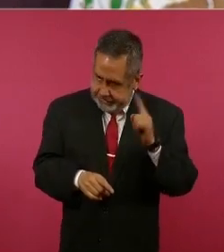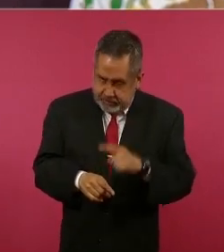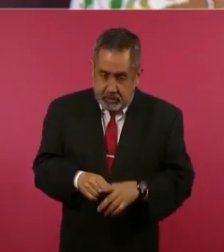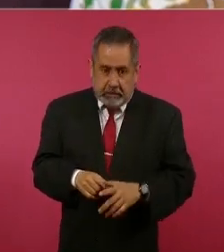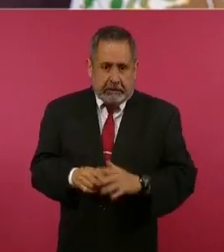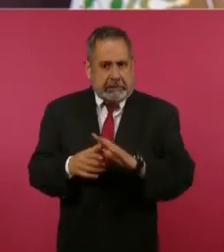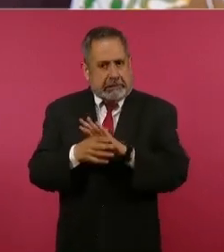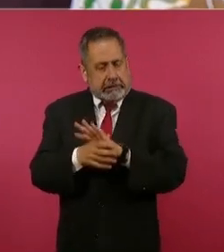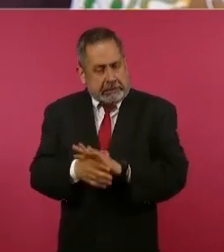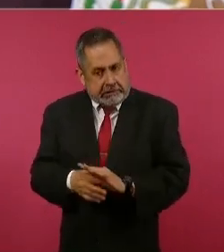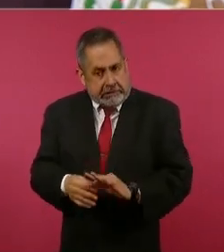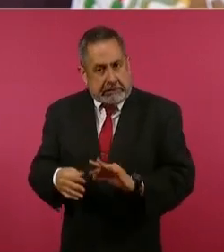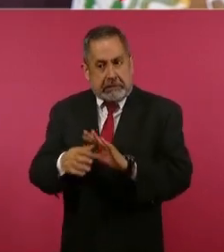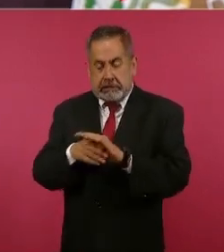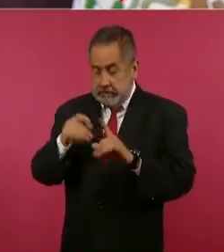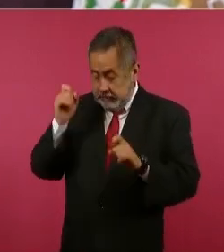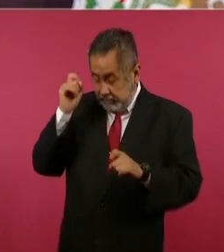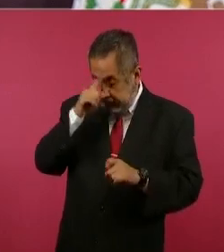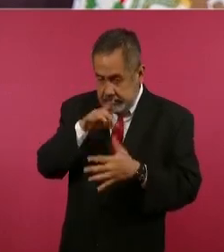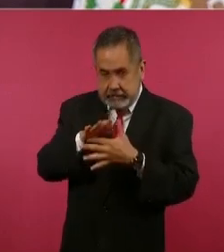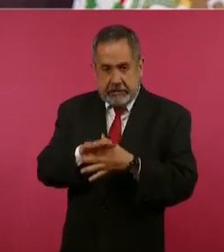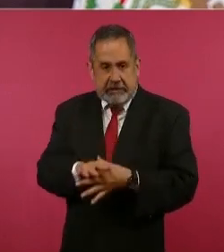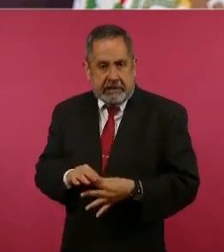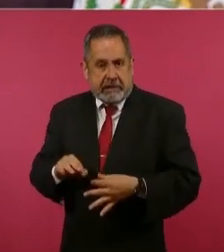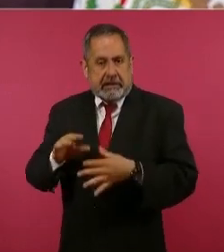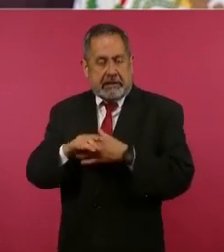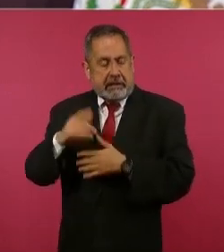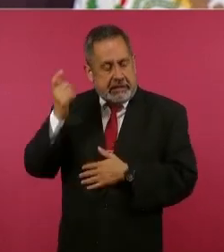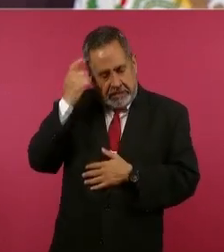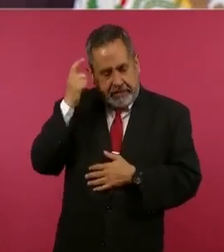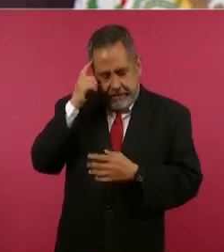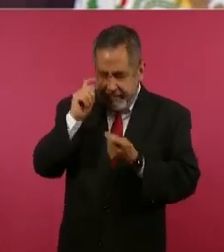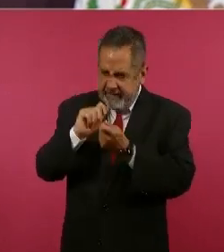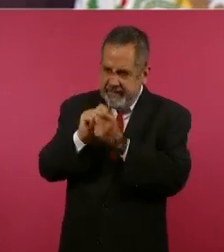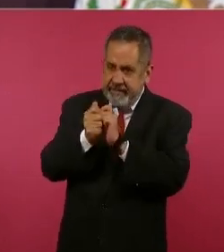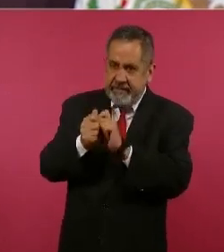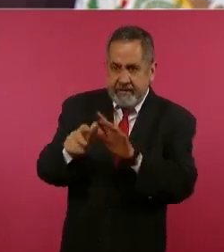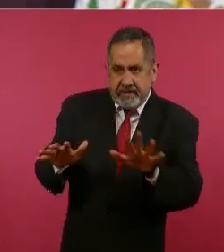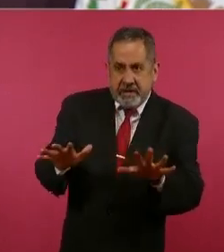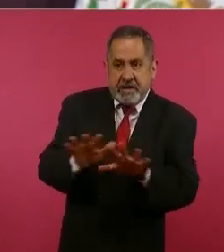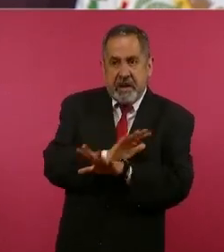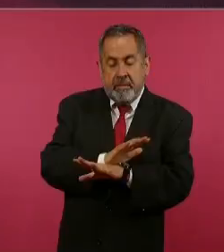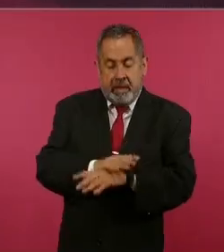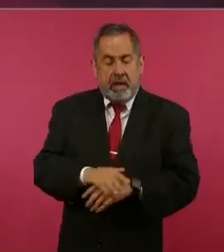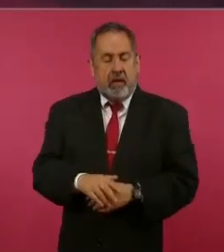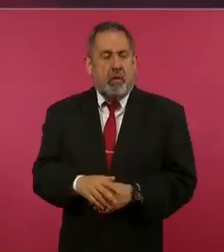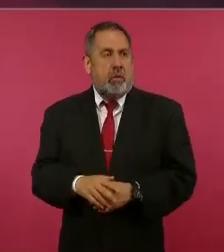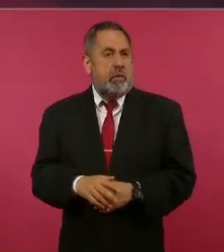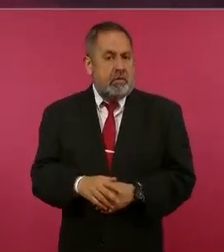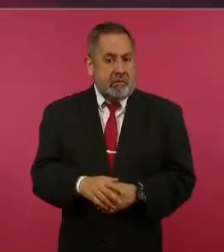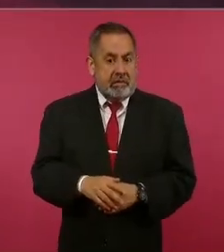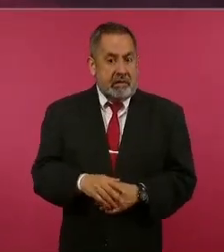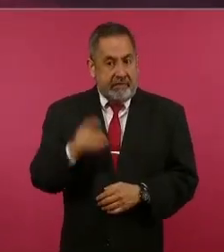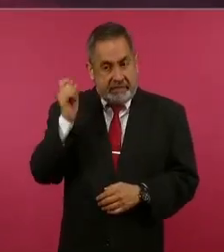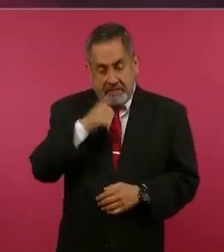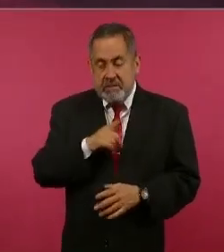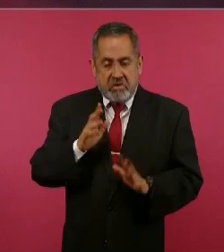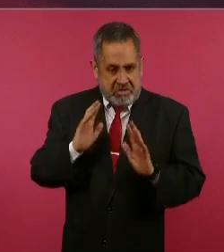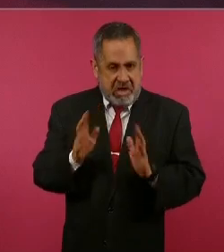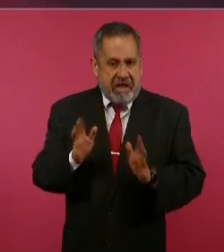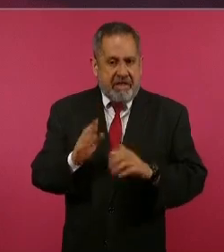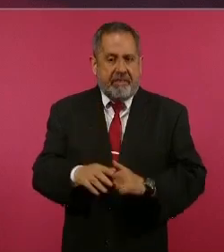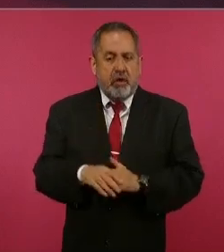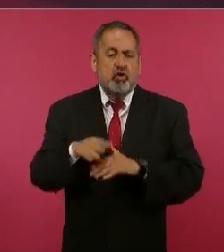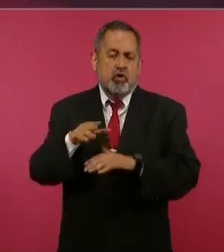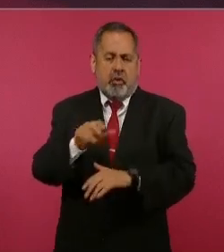pero es complicadísimo cambiar la mentalidad del pueblo en